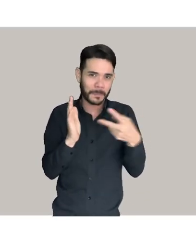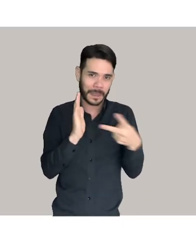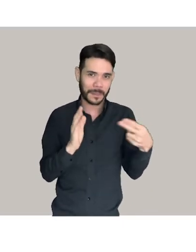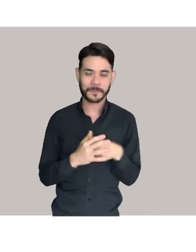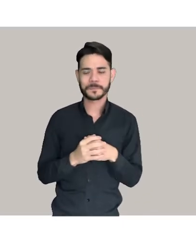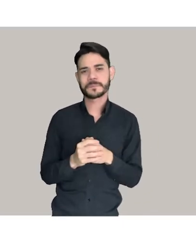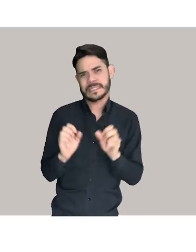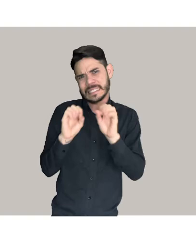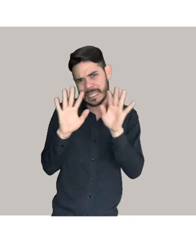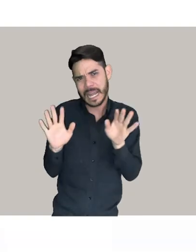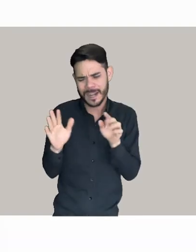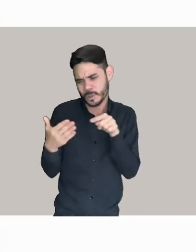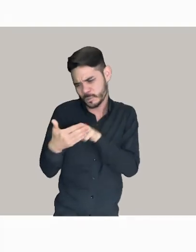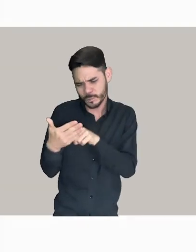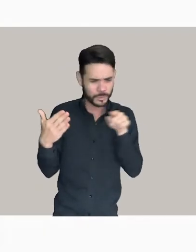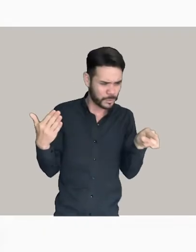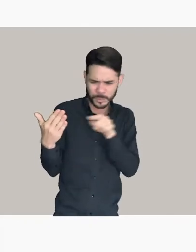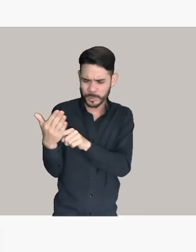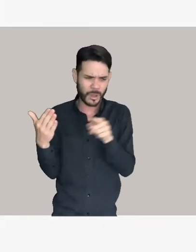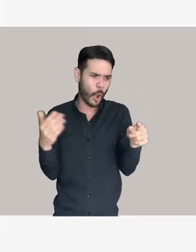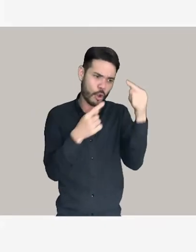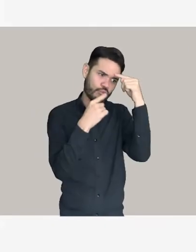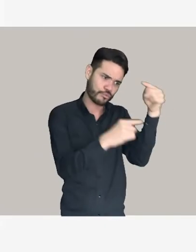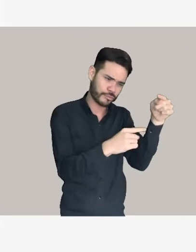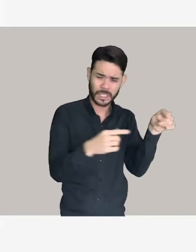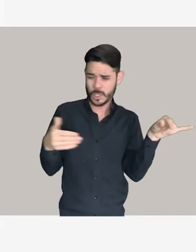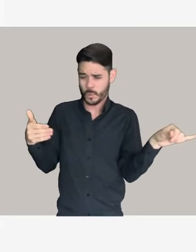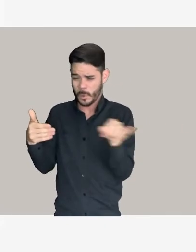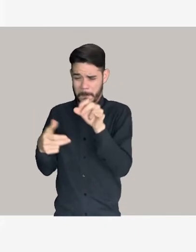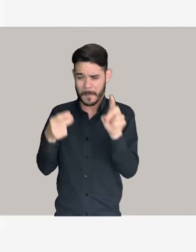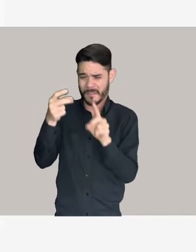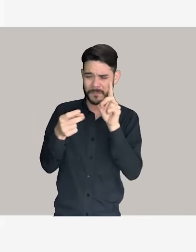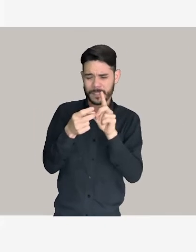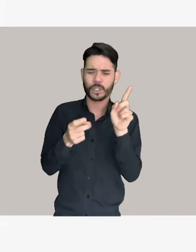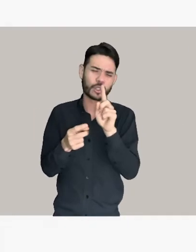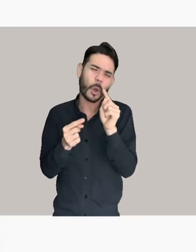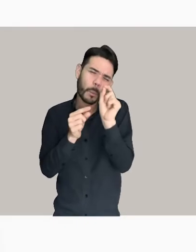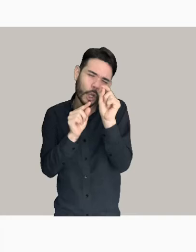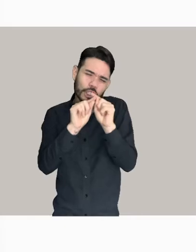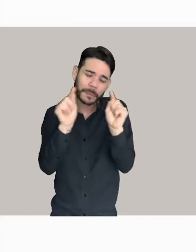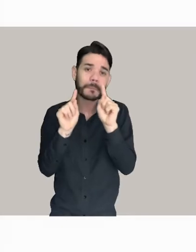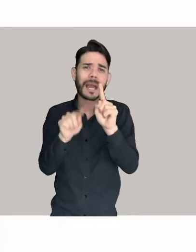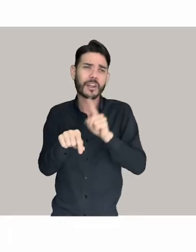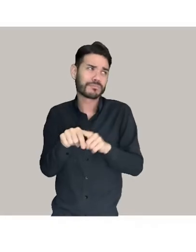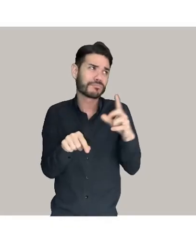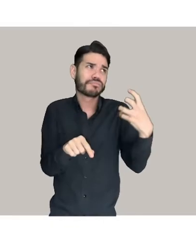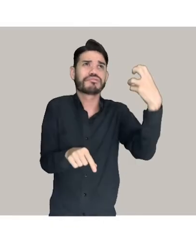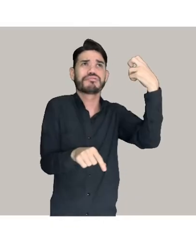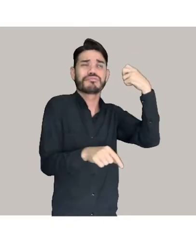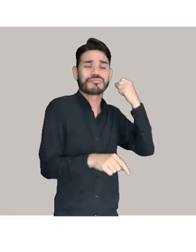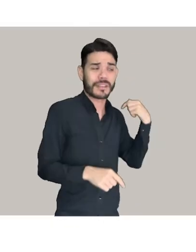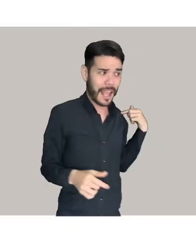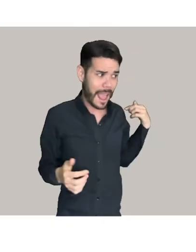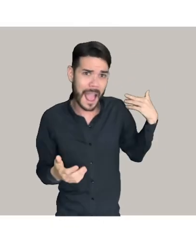situaciones. Obviamente están un poquito distintos a los del original, del libro original, pero es que ya han pasado mucho tiempo desde